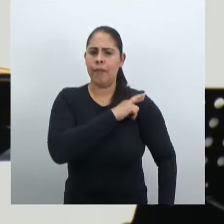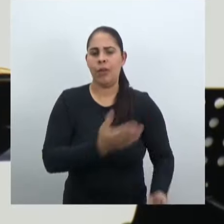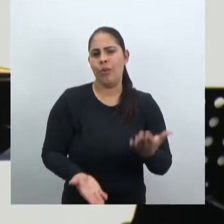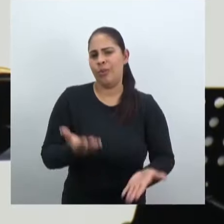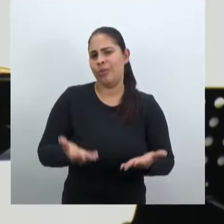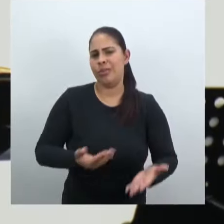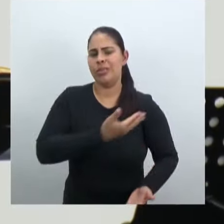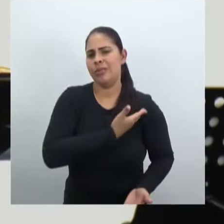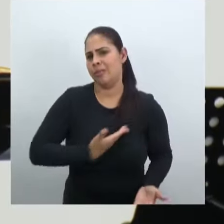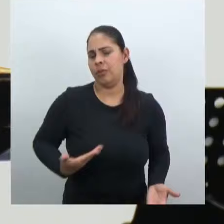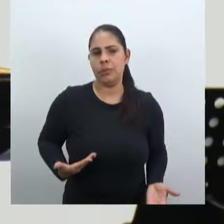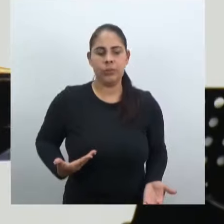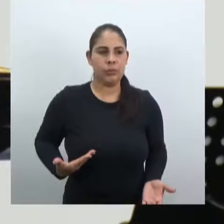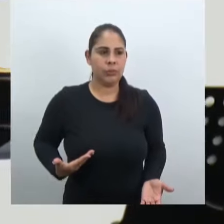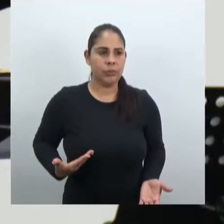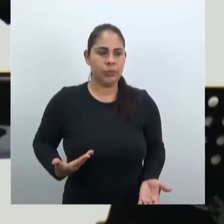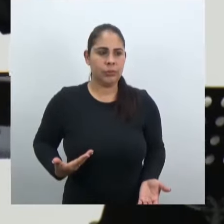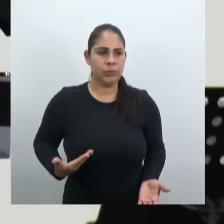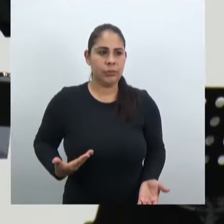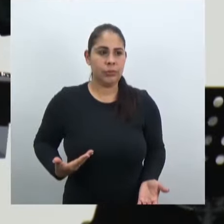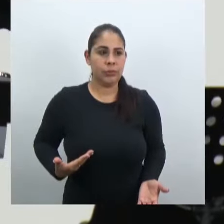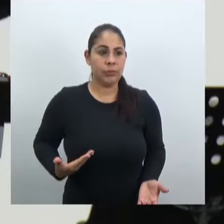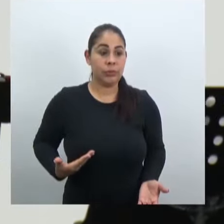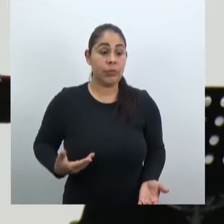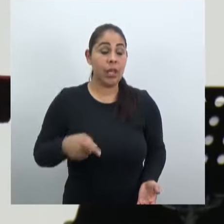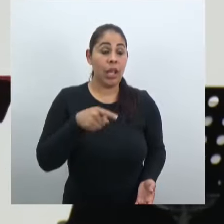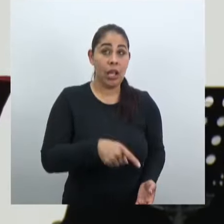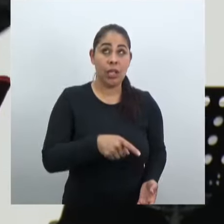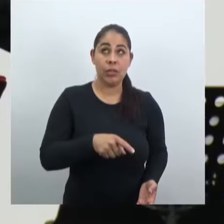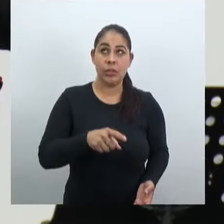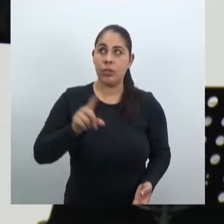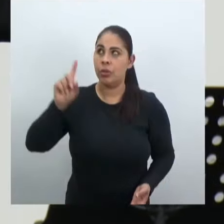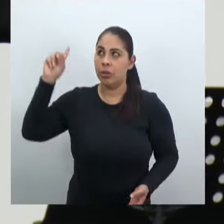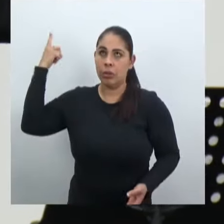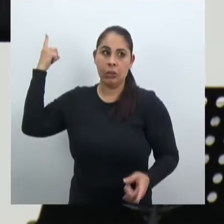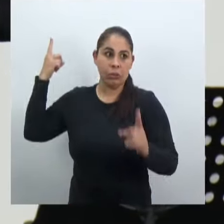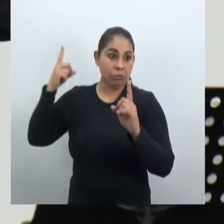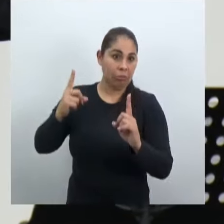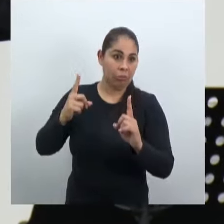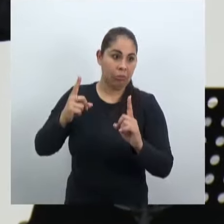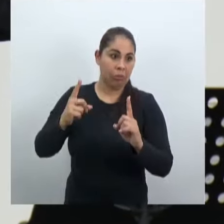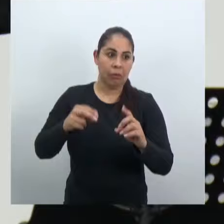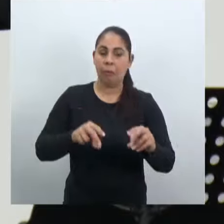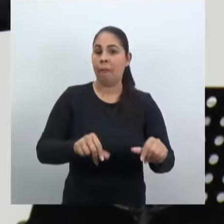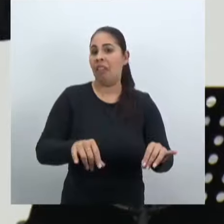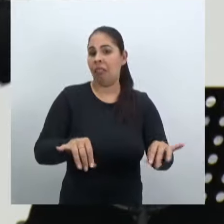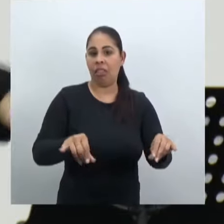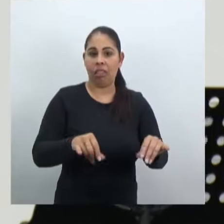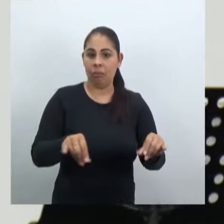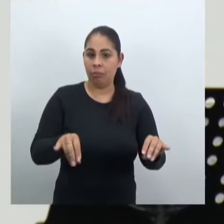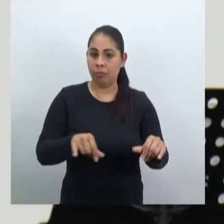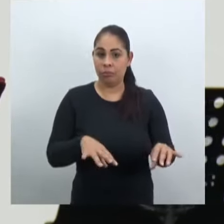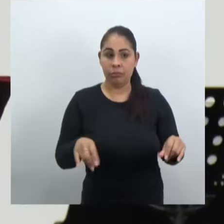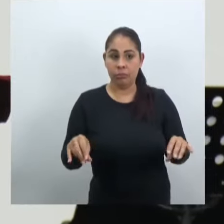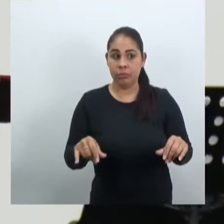justicia religiosa. Eso delante de Dios no vale nada. Nada.